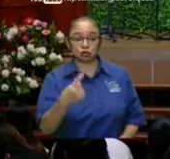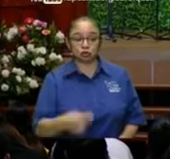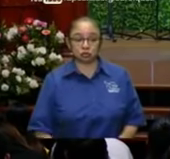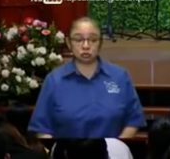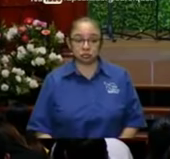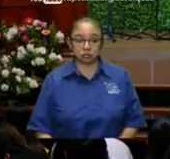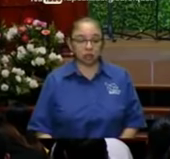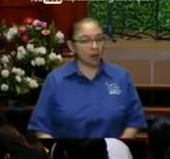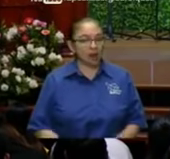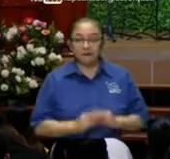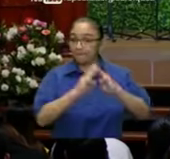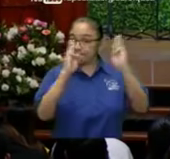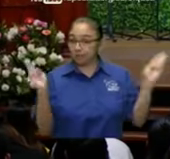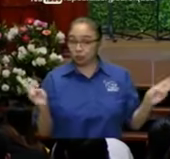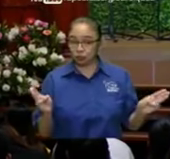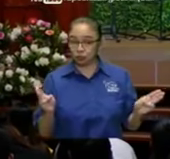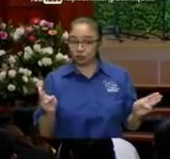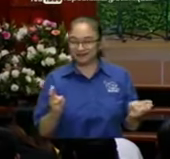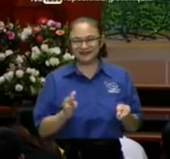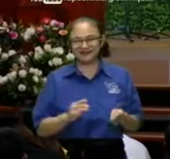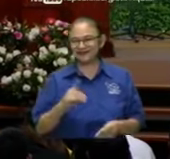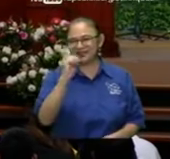ahorita deben de ser peligrosos.